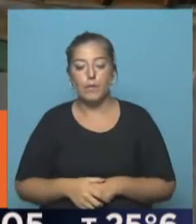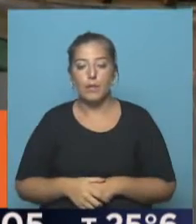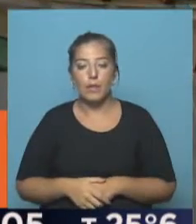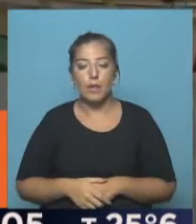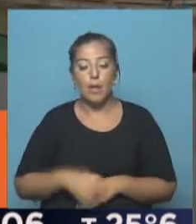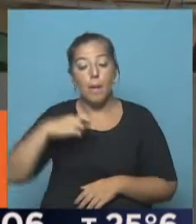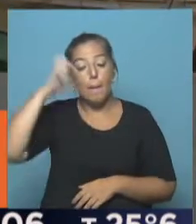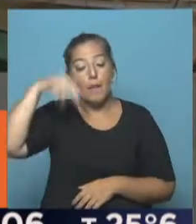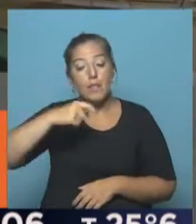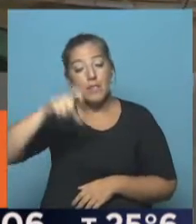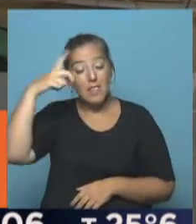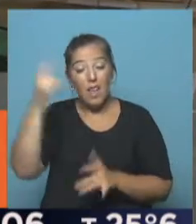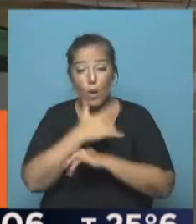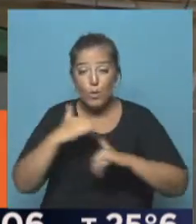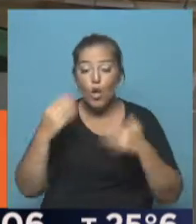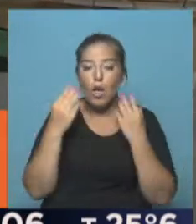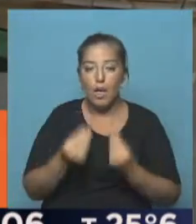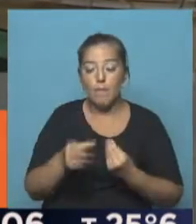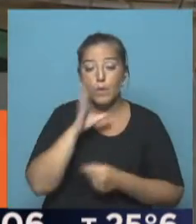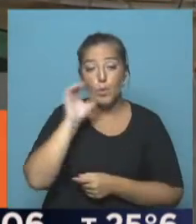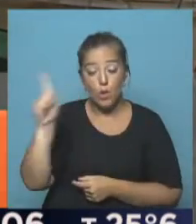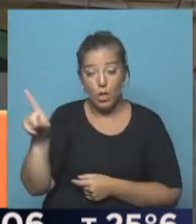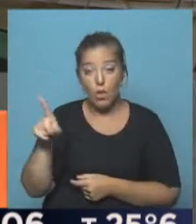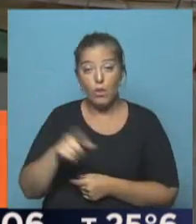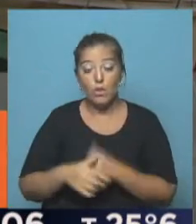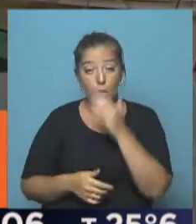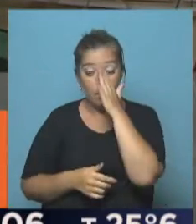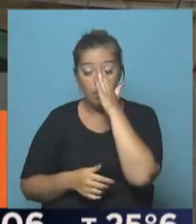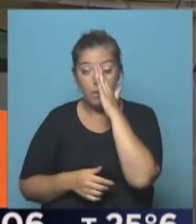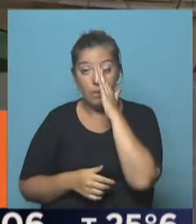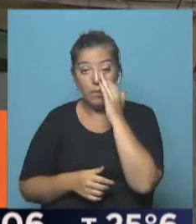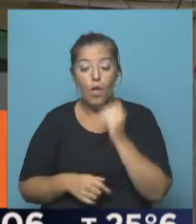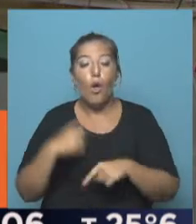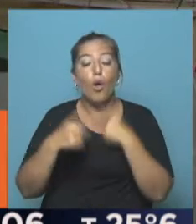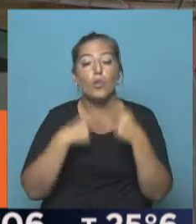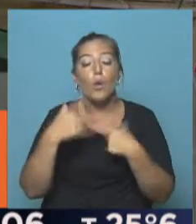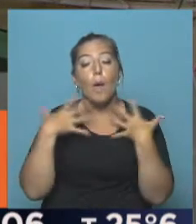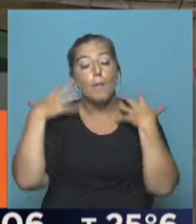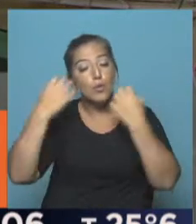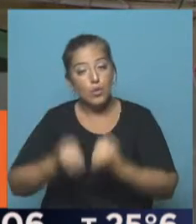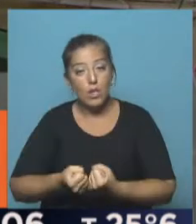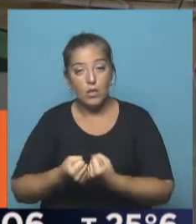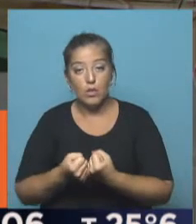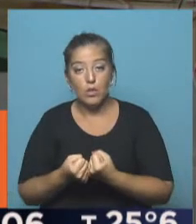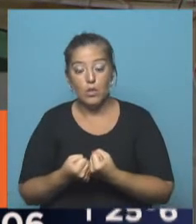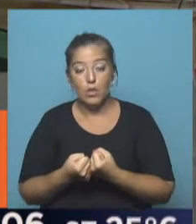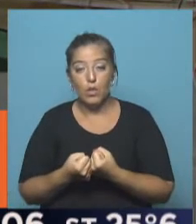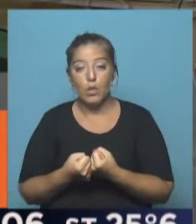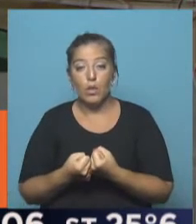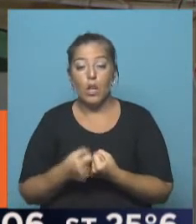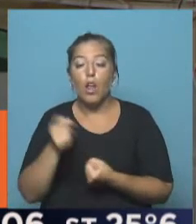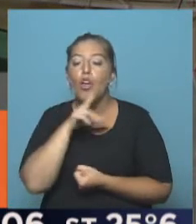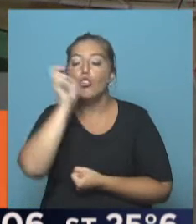Pence acaba de anunciar que Estados Unidos va a continuar respaldando en todos los sentidos a la